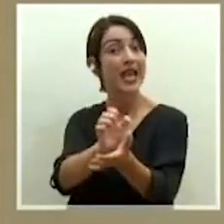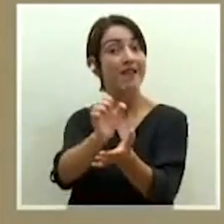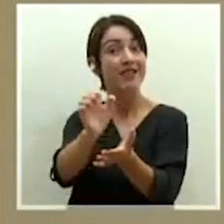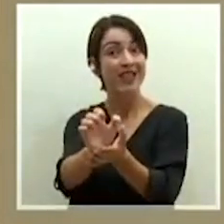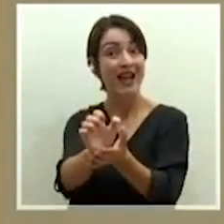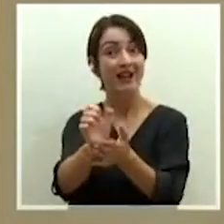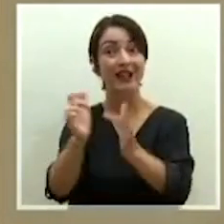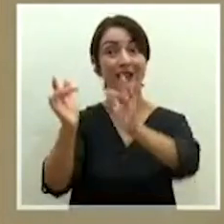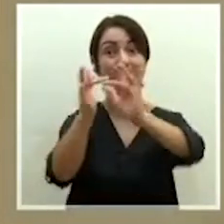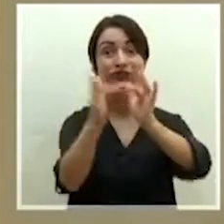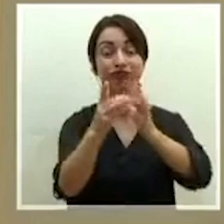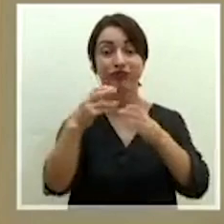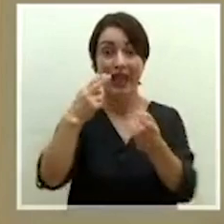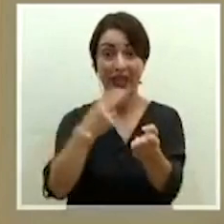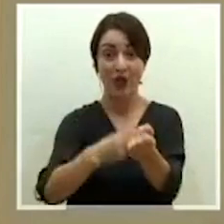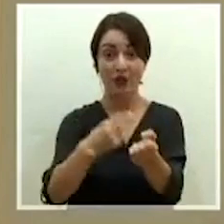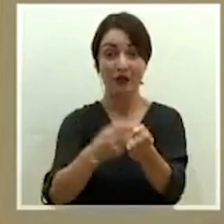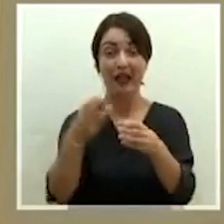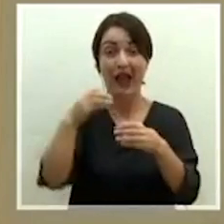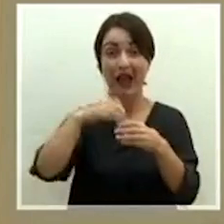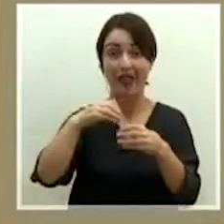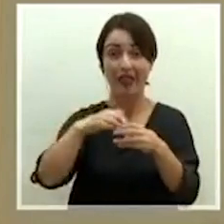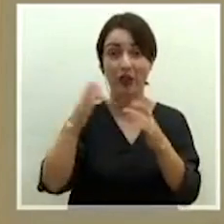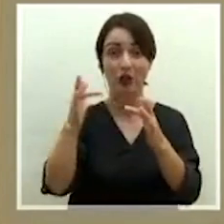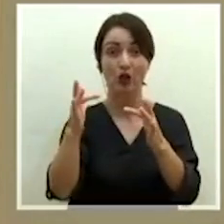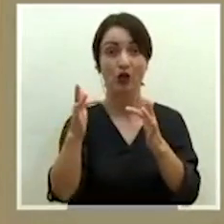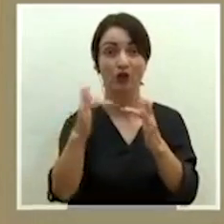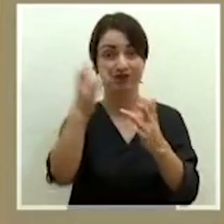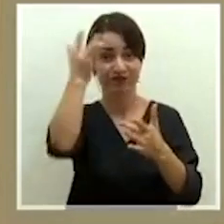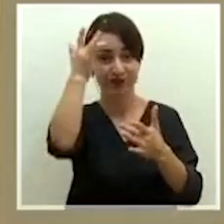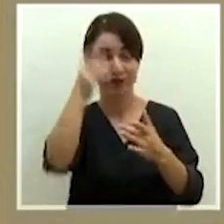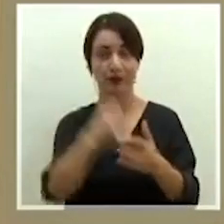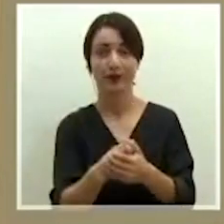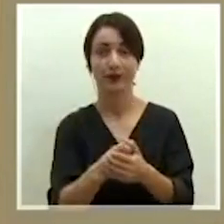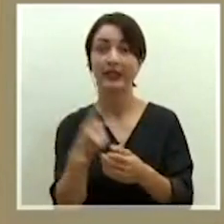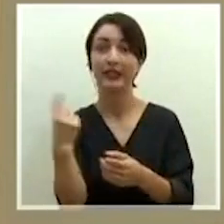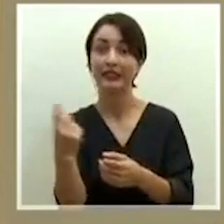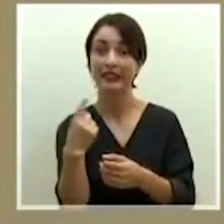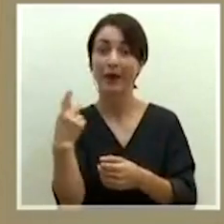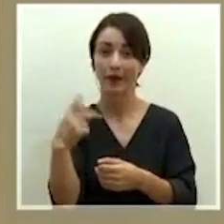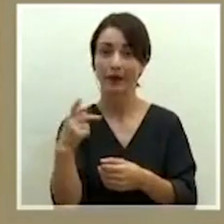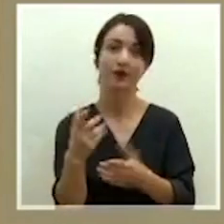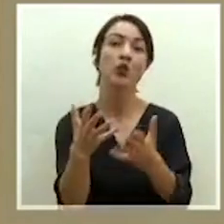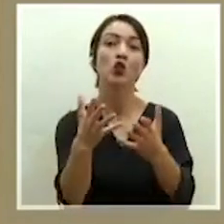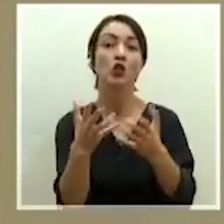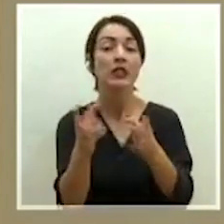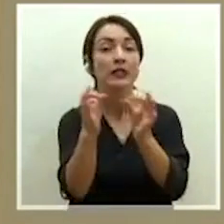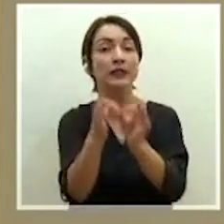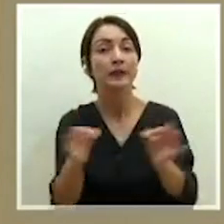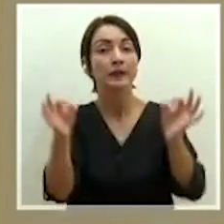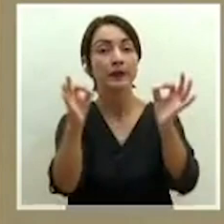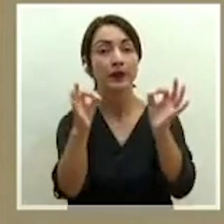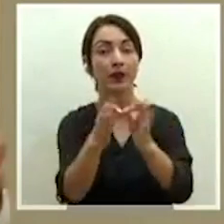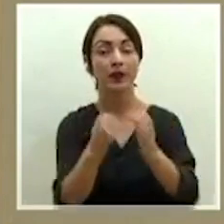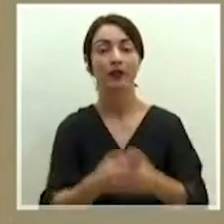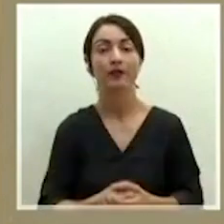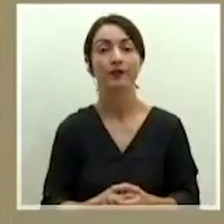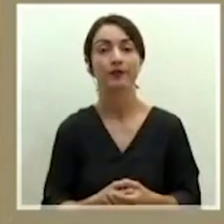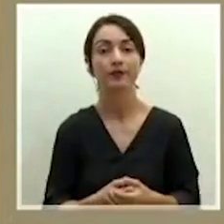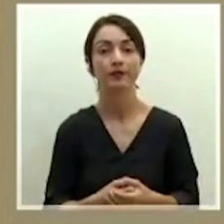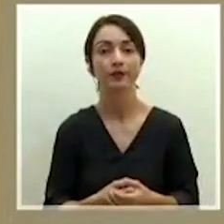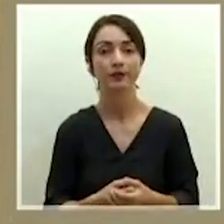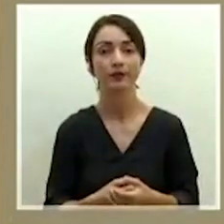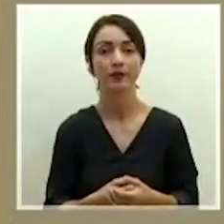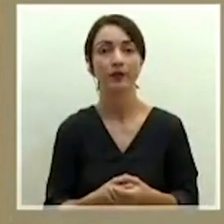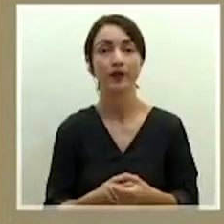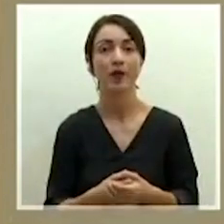brotes intrahospitalarios que siempre son un riesgo. Quiero resaltar, porque han habido